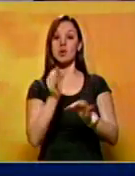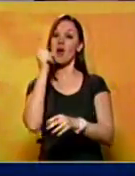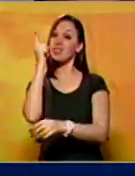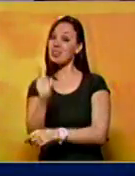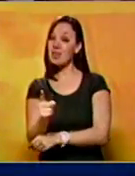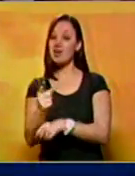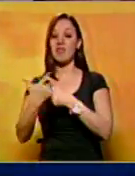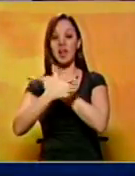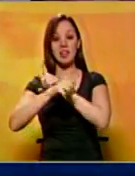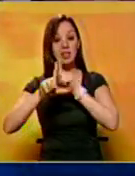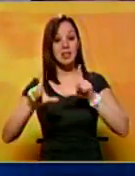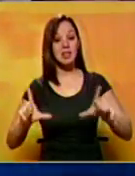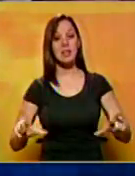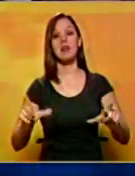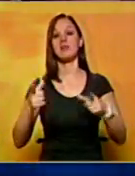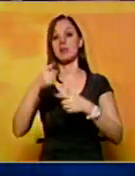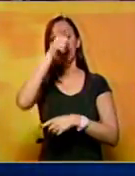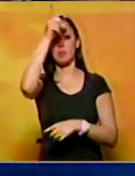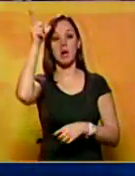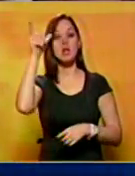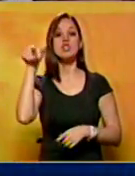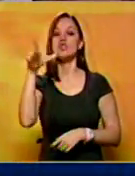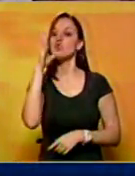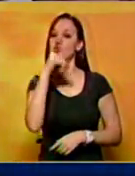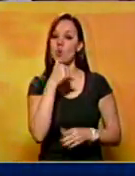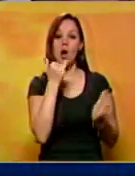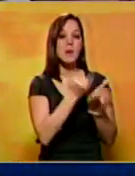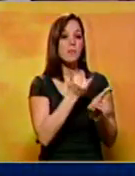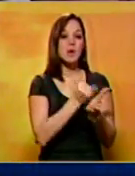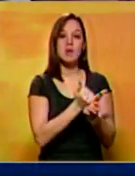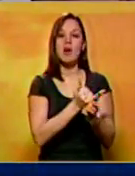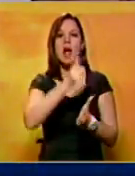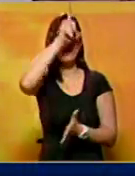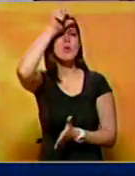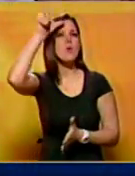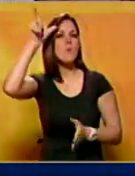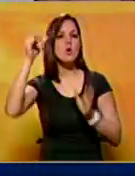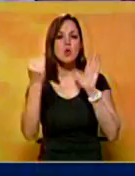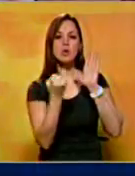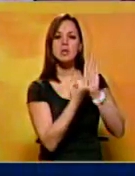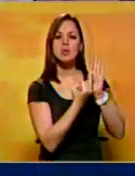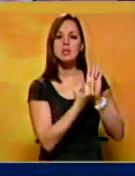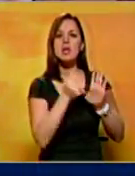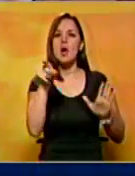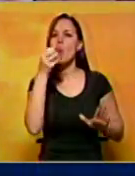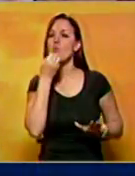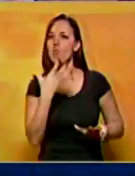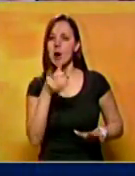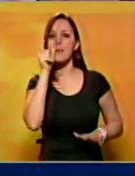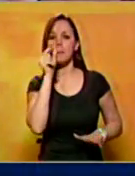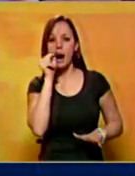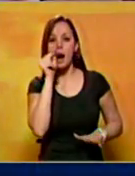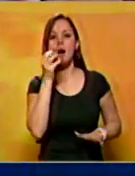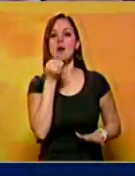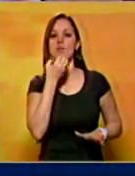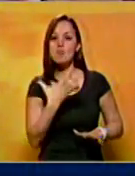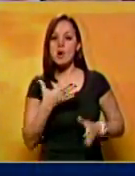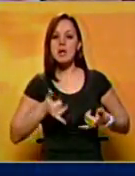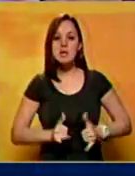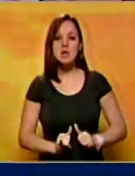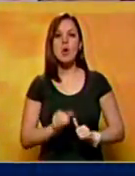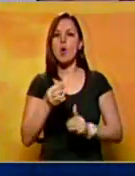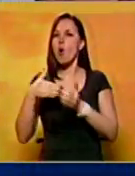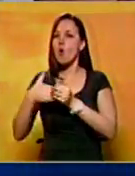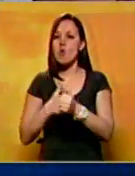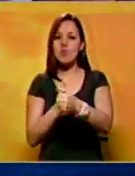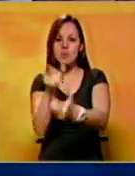libertad a Leopoldo porque no tienen ninguna prueba. Leopoldo es inocente. Leopoldo es un buen padre, un buen hijo, un líder. Un